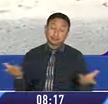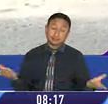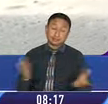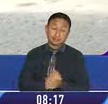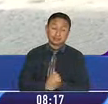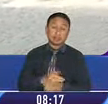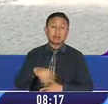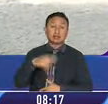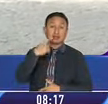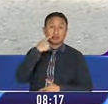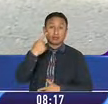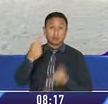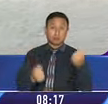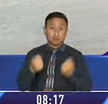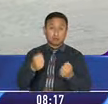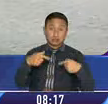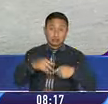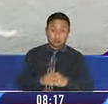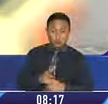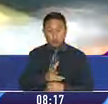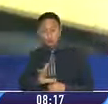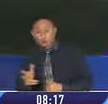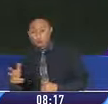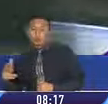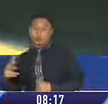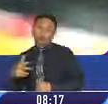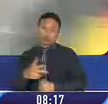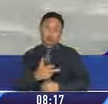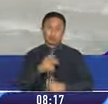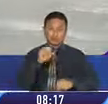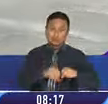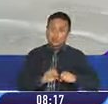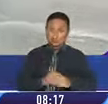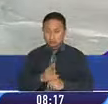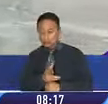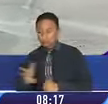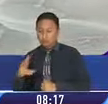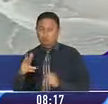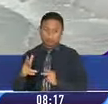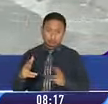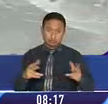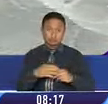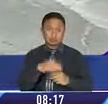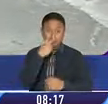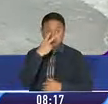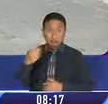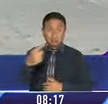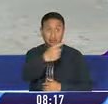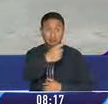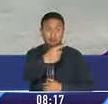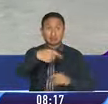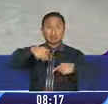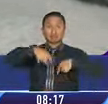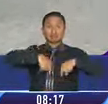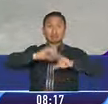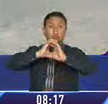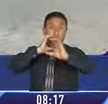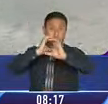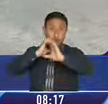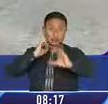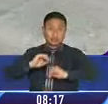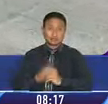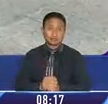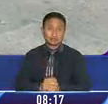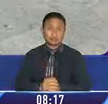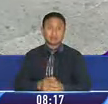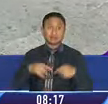los conductores tratan de esquivar que sus vehículos no sufran daños. Y como vemos en imágenes, pues incluso el transporte público también tiene